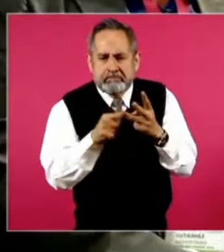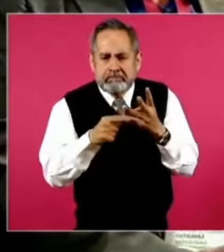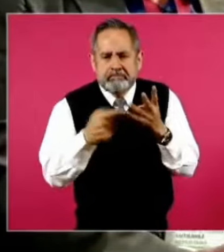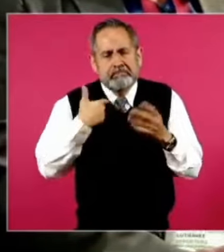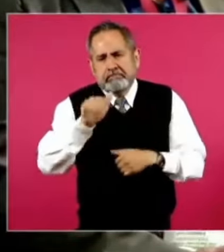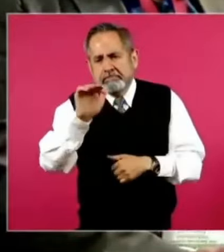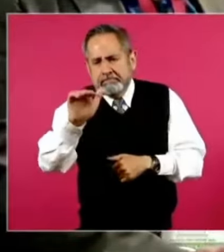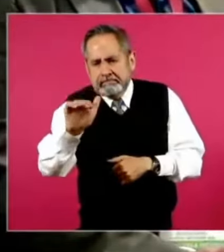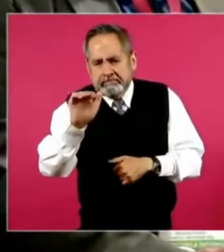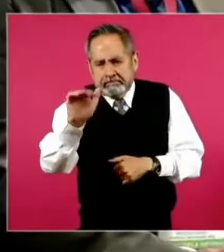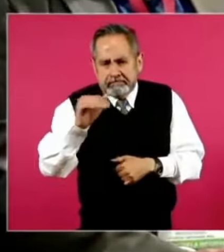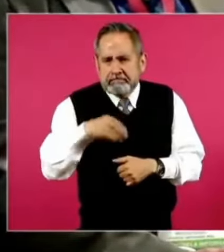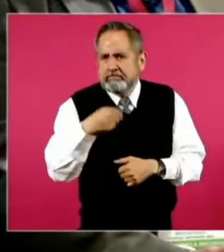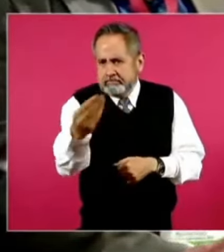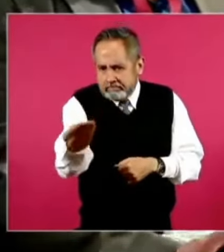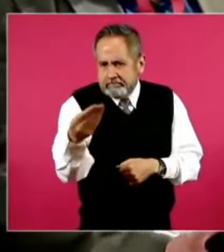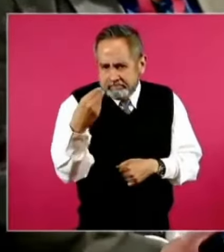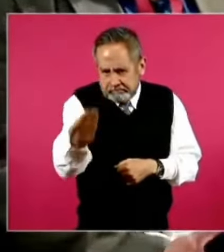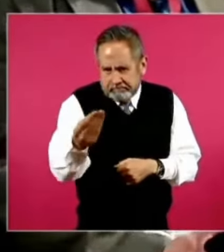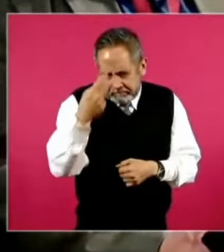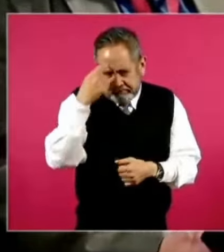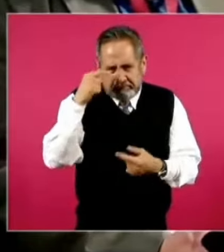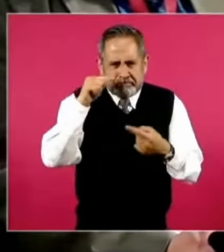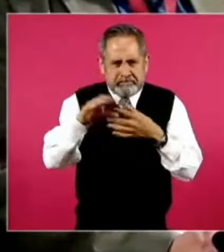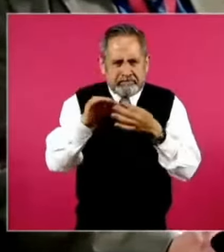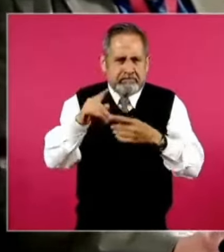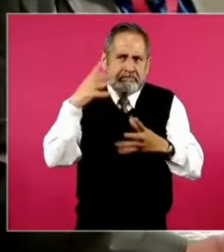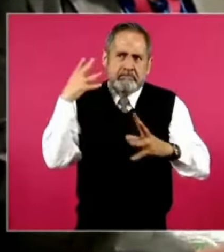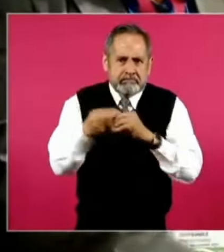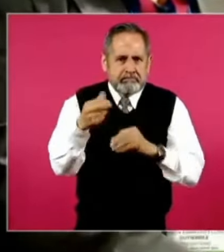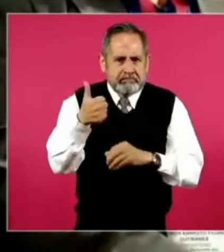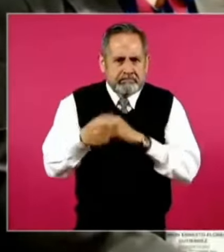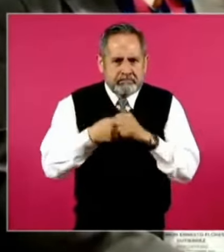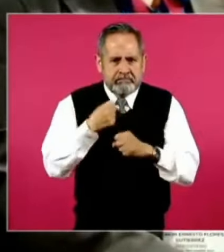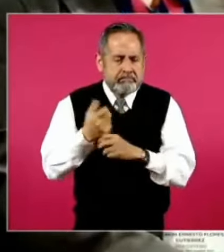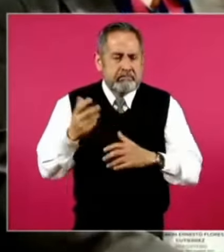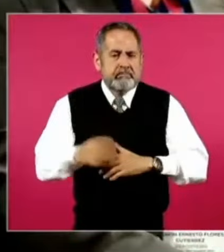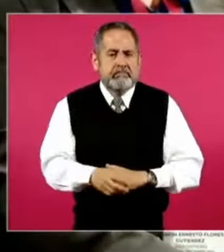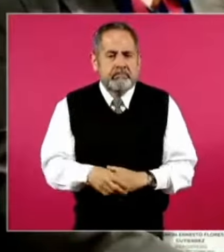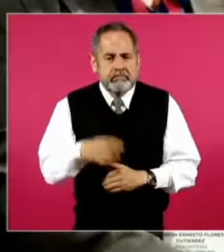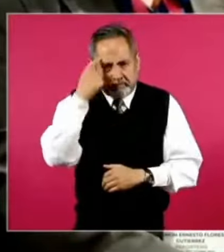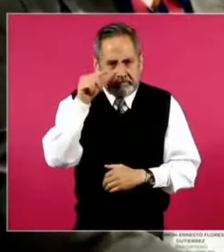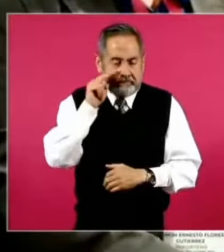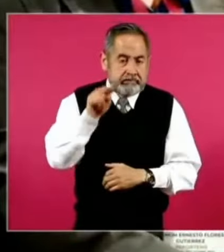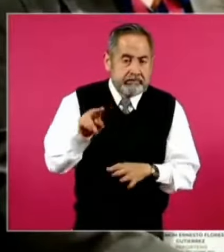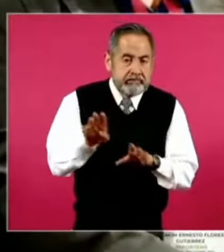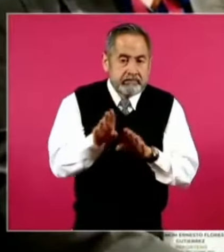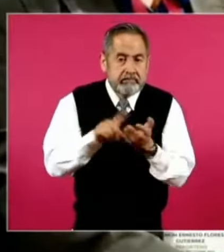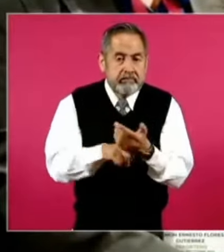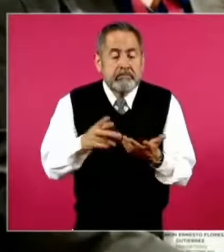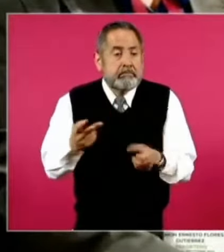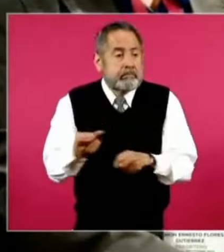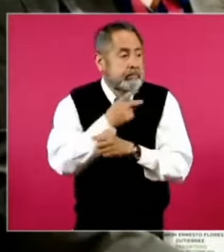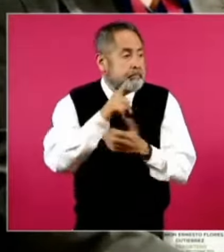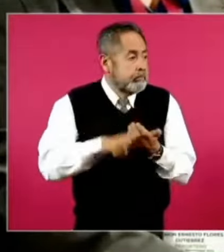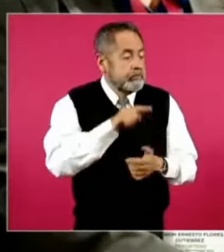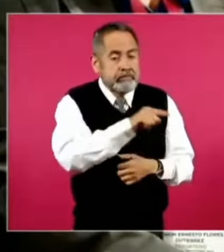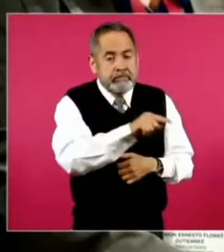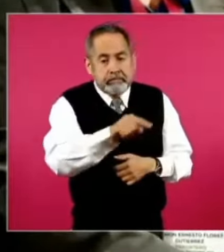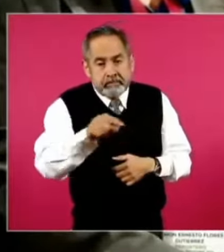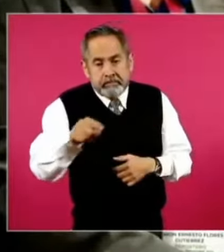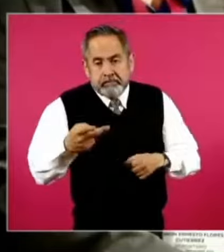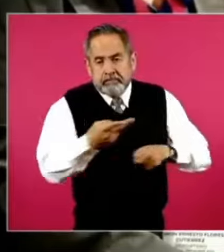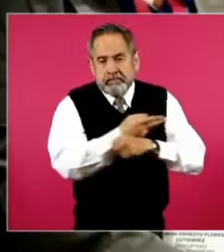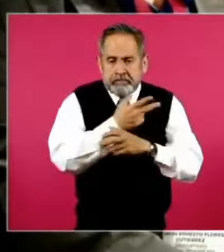hemos presentado durante su sexenio para ver en la situación y en la condición en la que